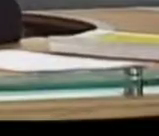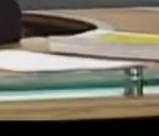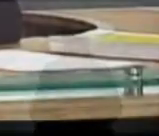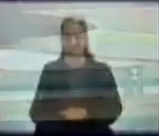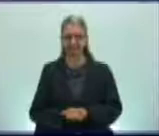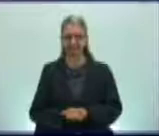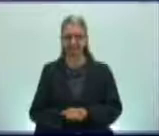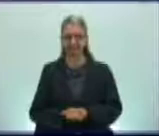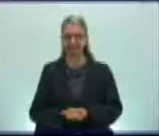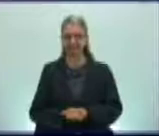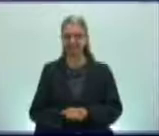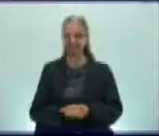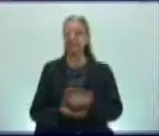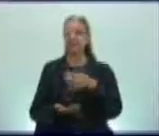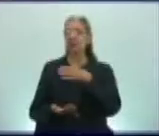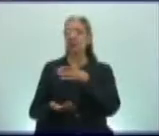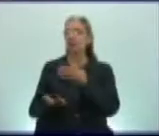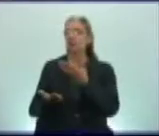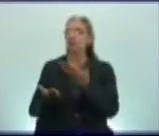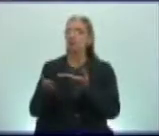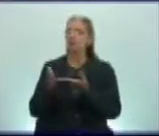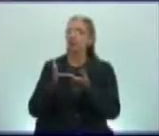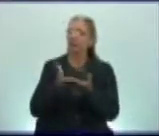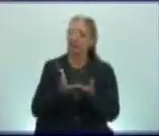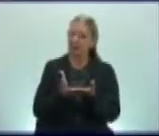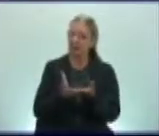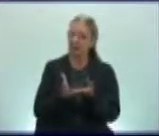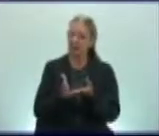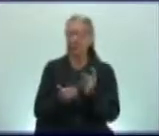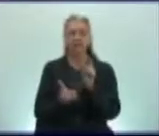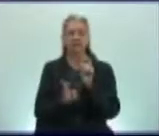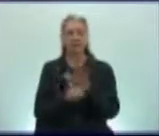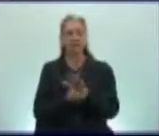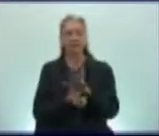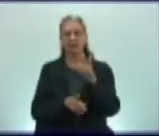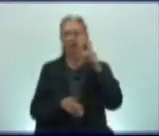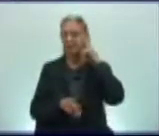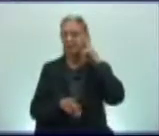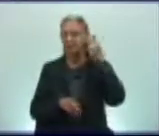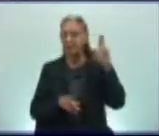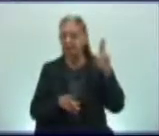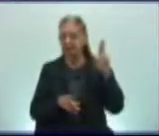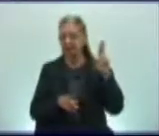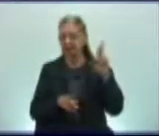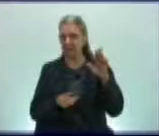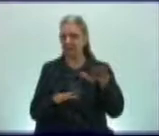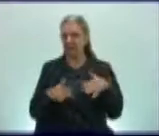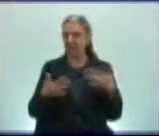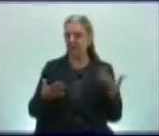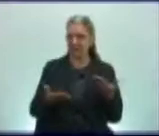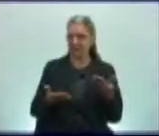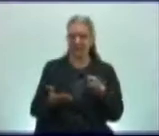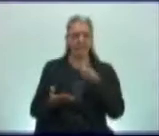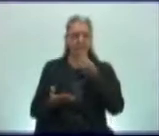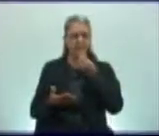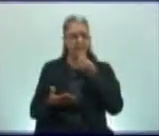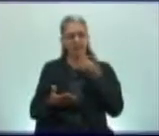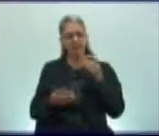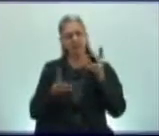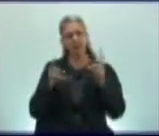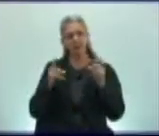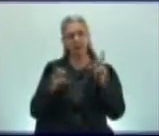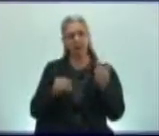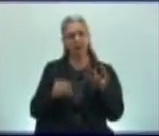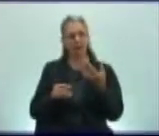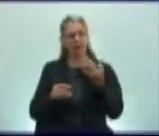Les sugiero entonces comenzar recordando las expresiones que nos permiten calcular la longitud